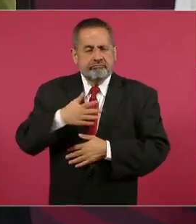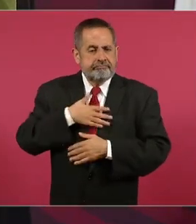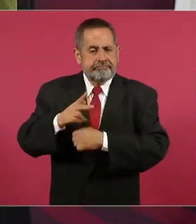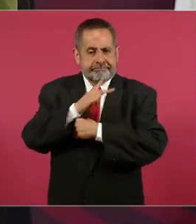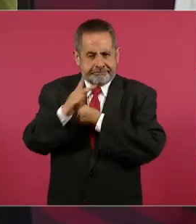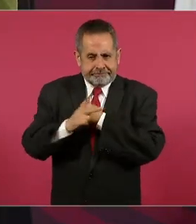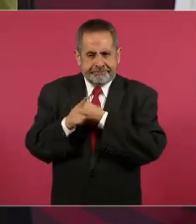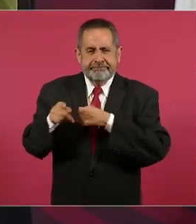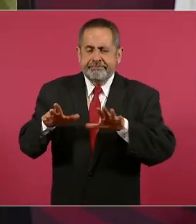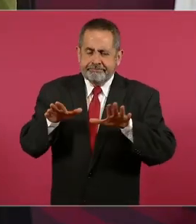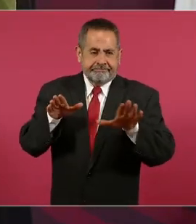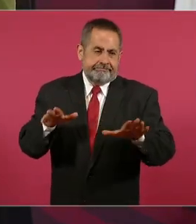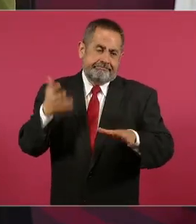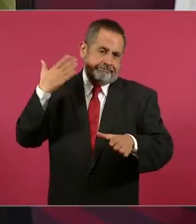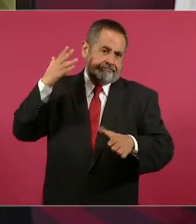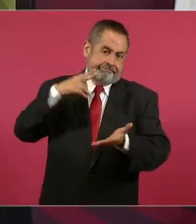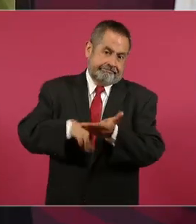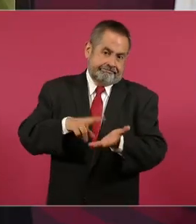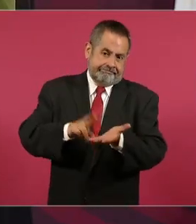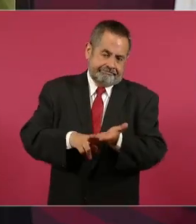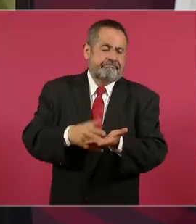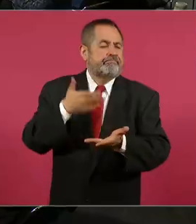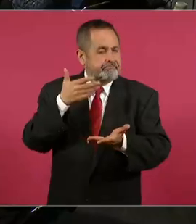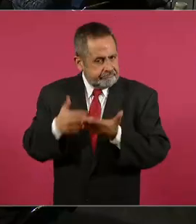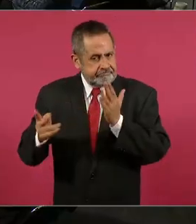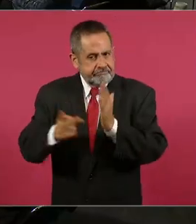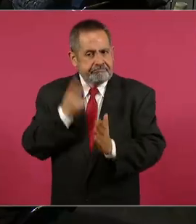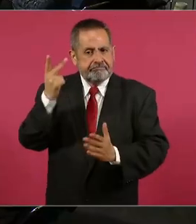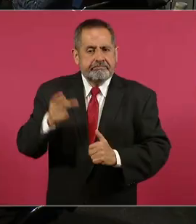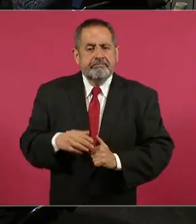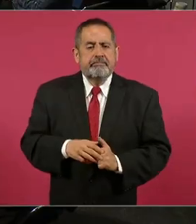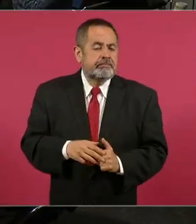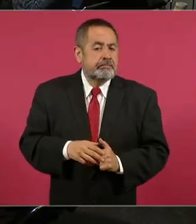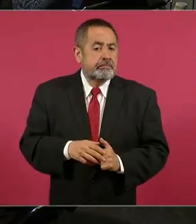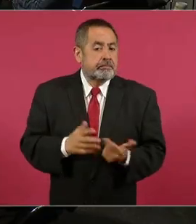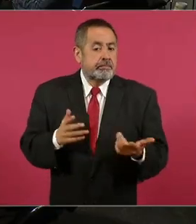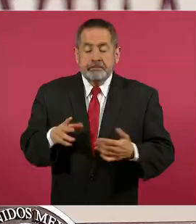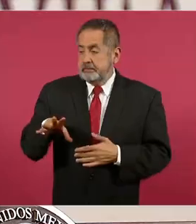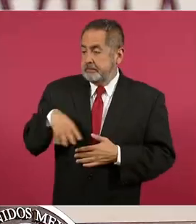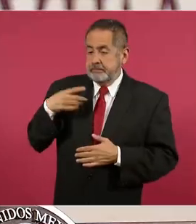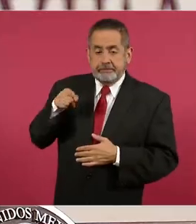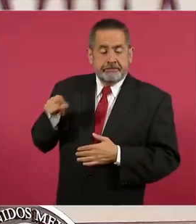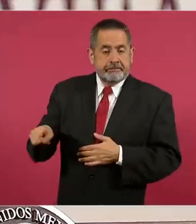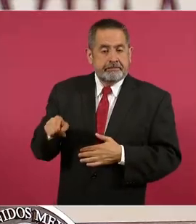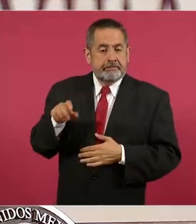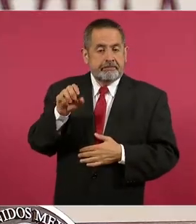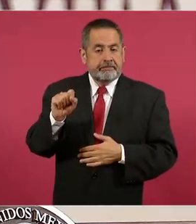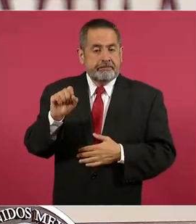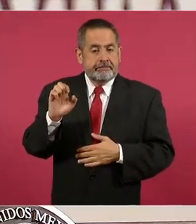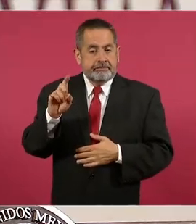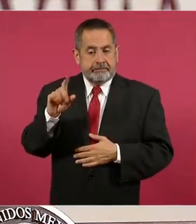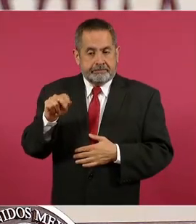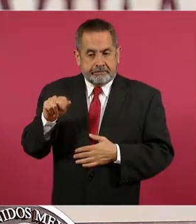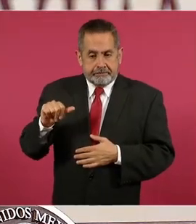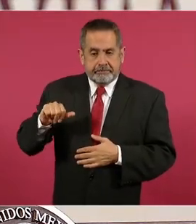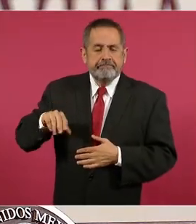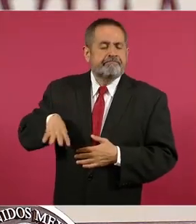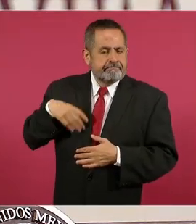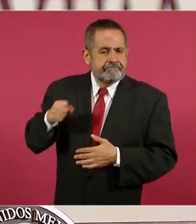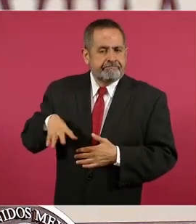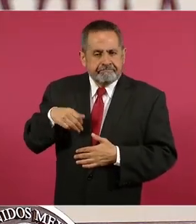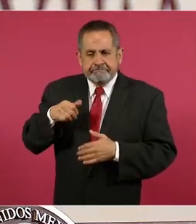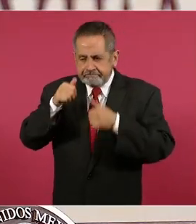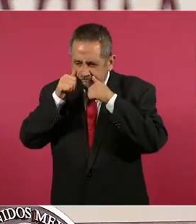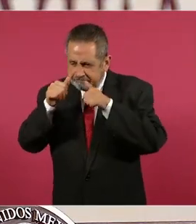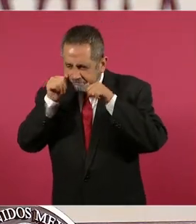país esta línea aérea. Los esfuerzos de la Secretaría de la Defensa estarán enfocados